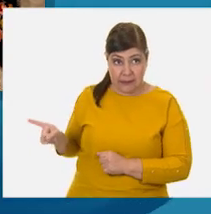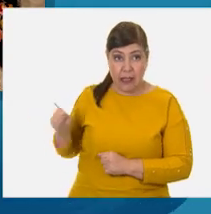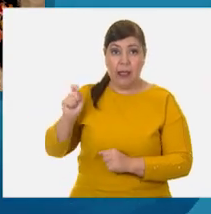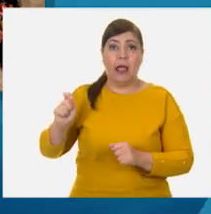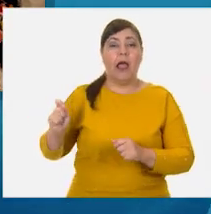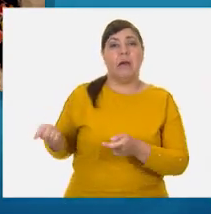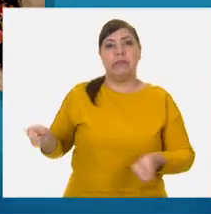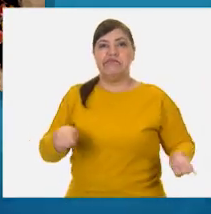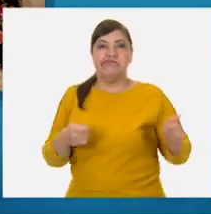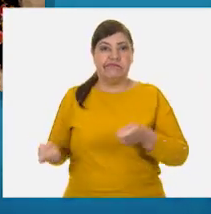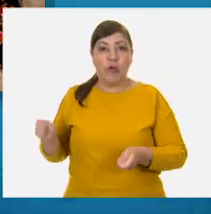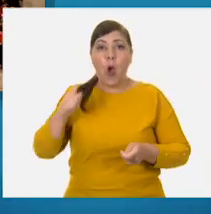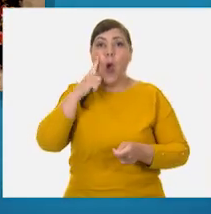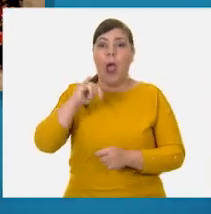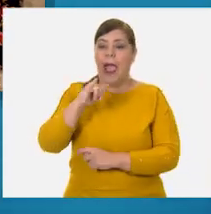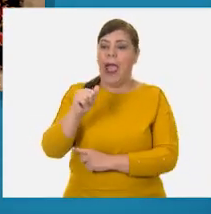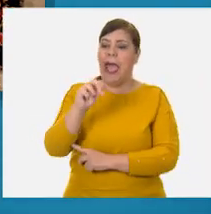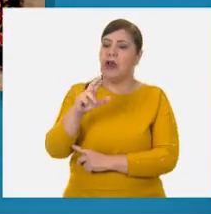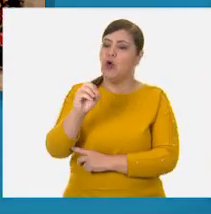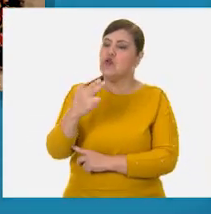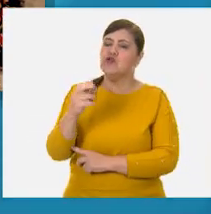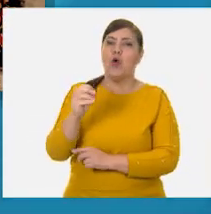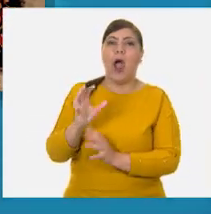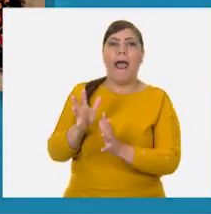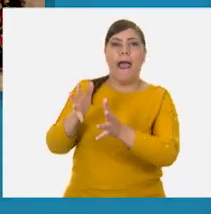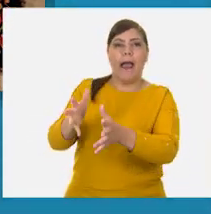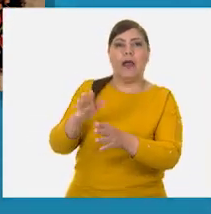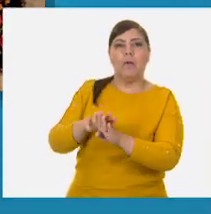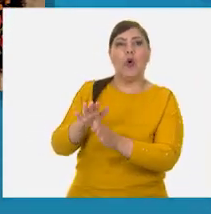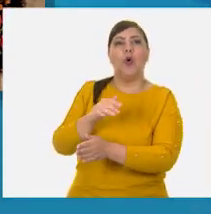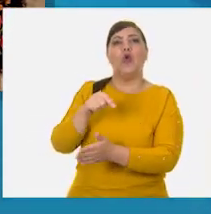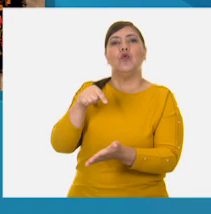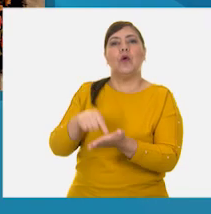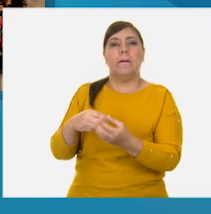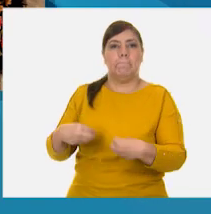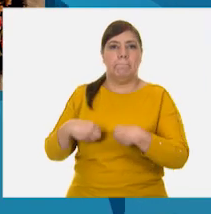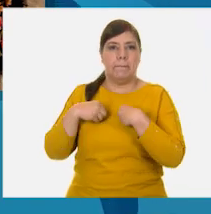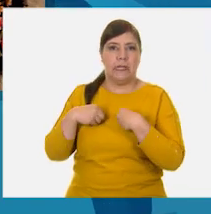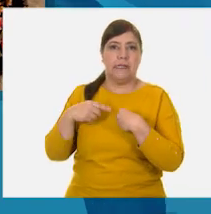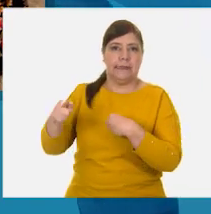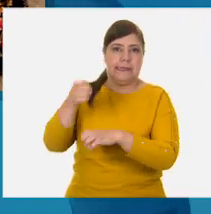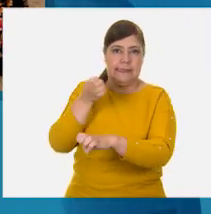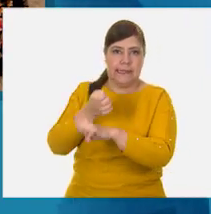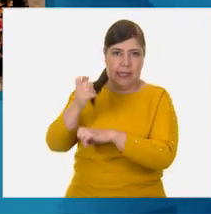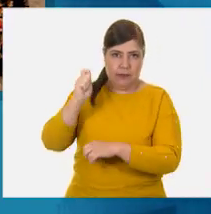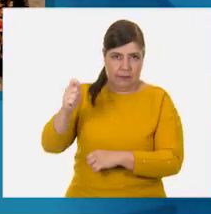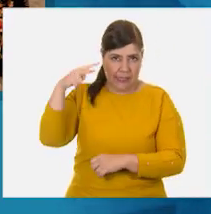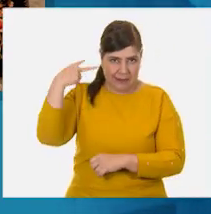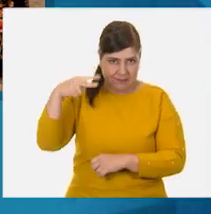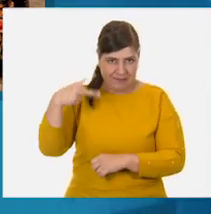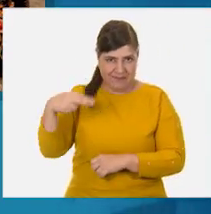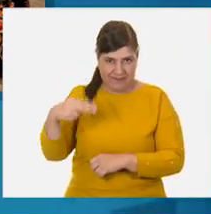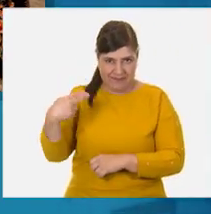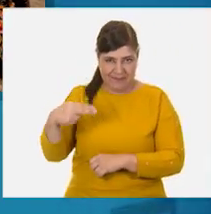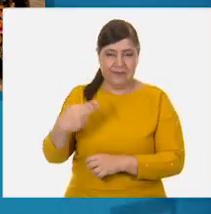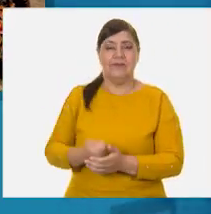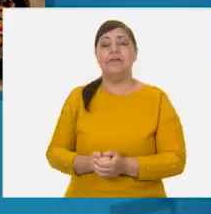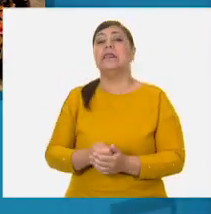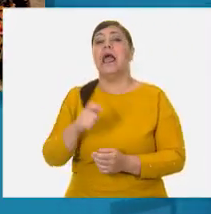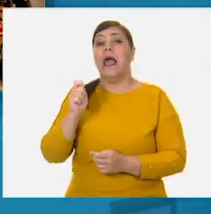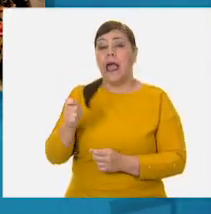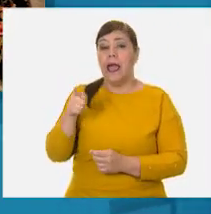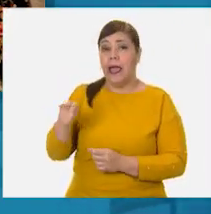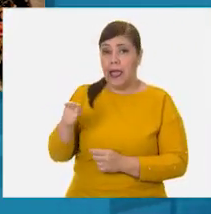Originalmente, por jarocho se identificaba al habitante de una zona, que hoy en día es el estado de Veracruz. El son es un producto